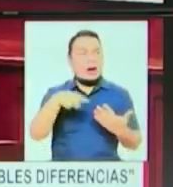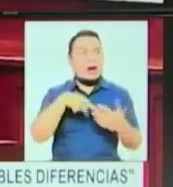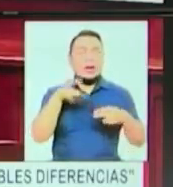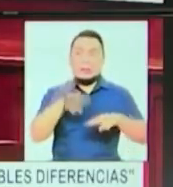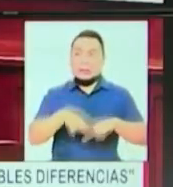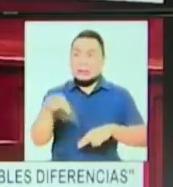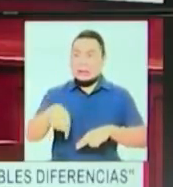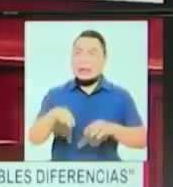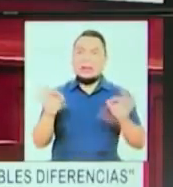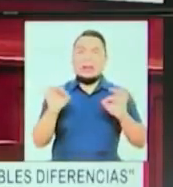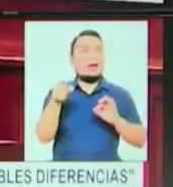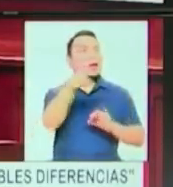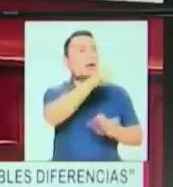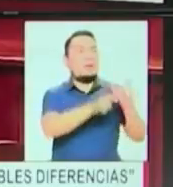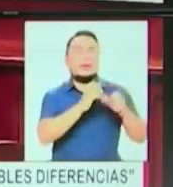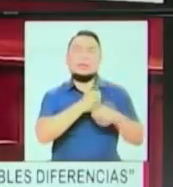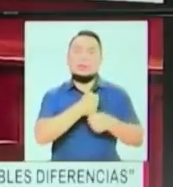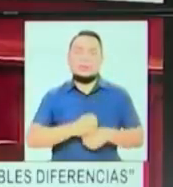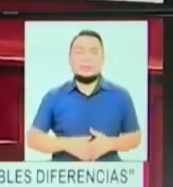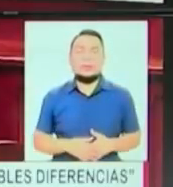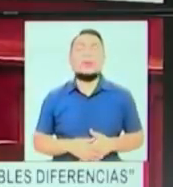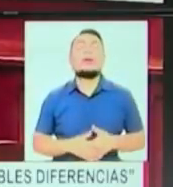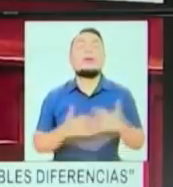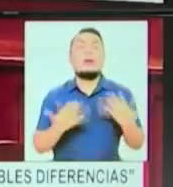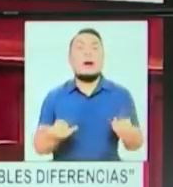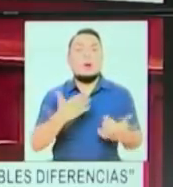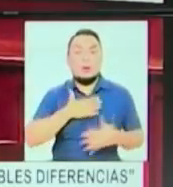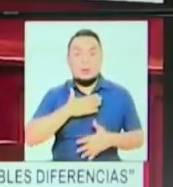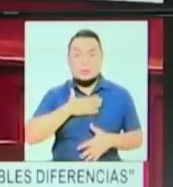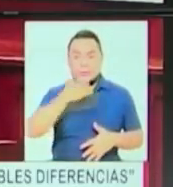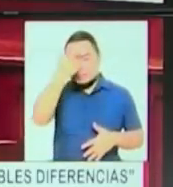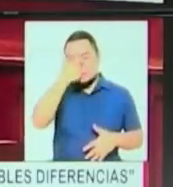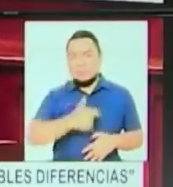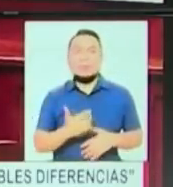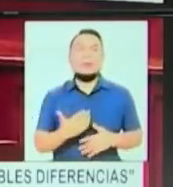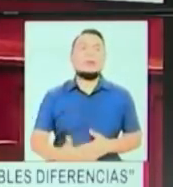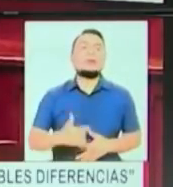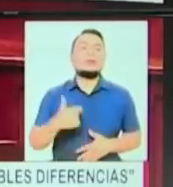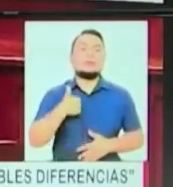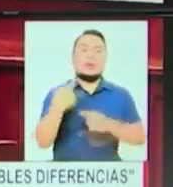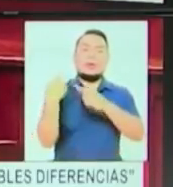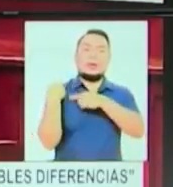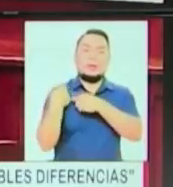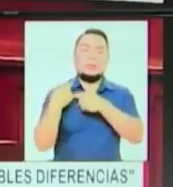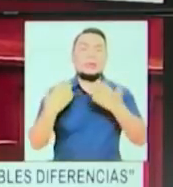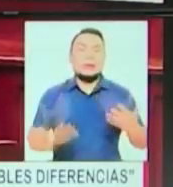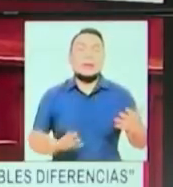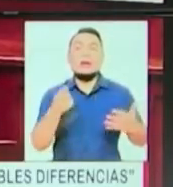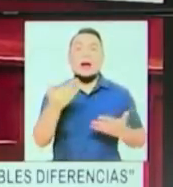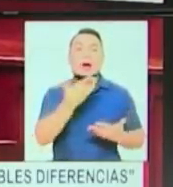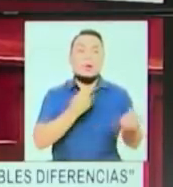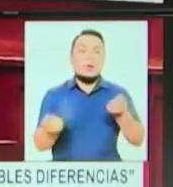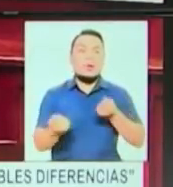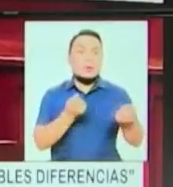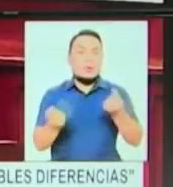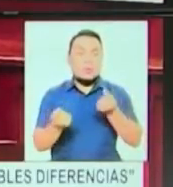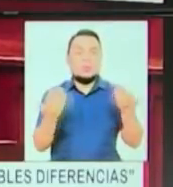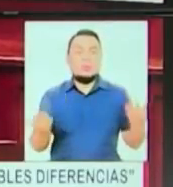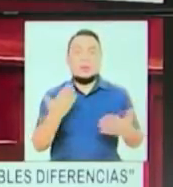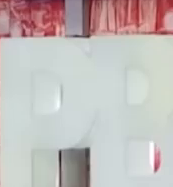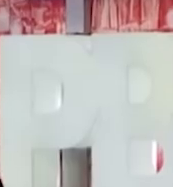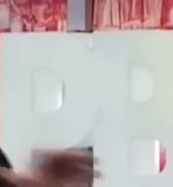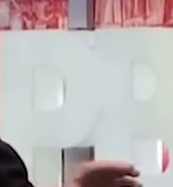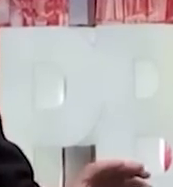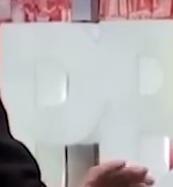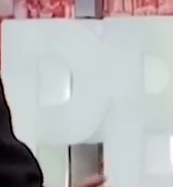del monopolio presunto de las farmacéuticas. Y el Estado peruano tiene plata, tampoco lo hacen ellos. Conclusión, nos está